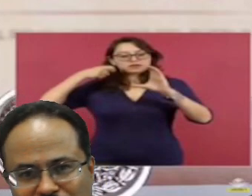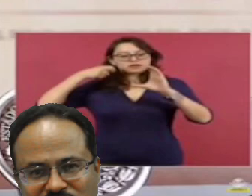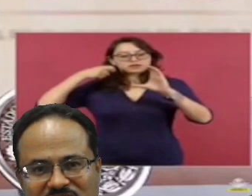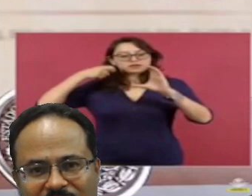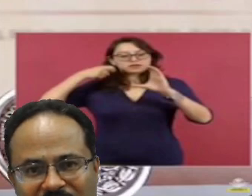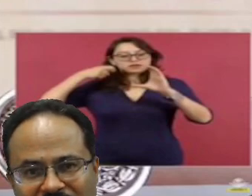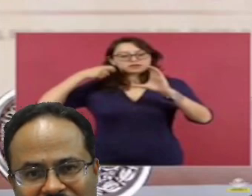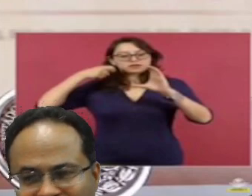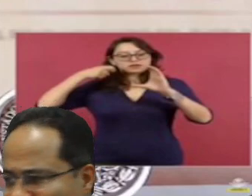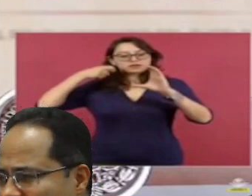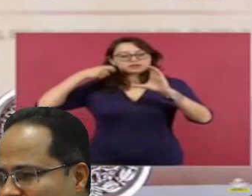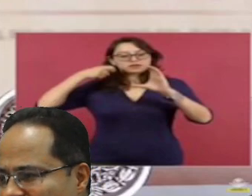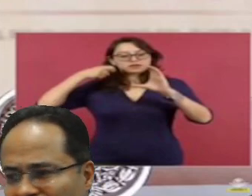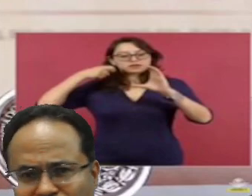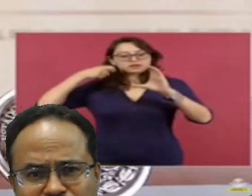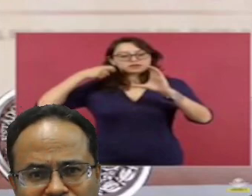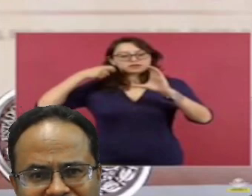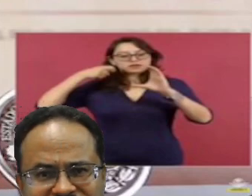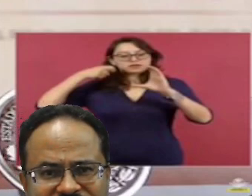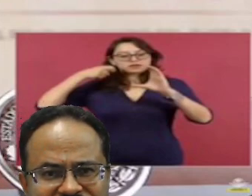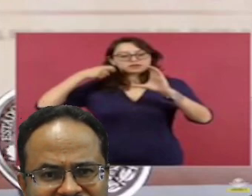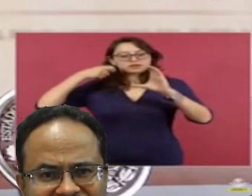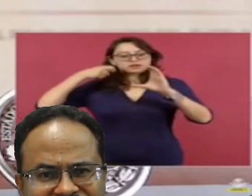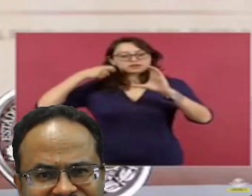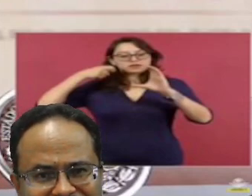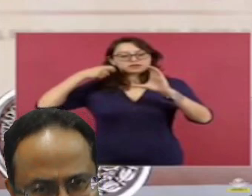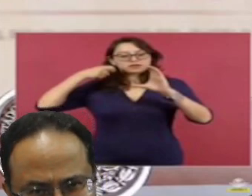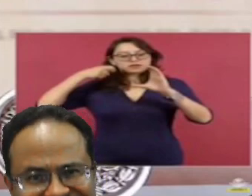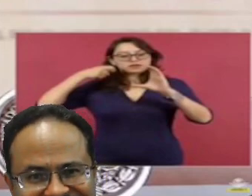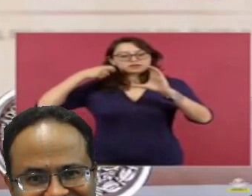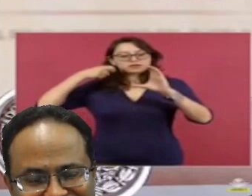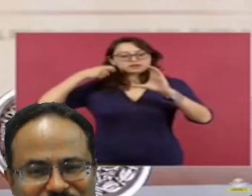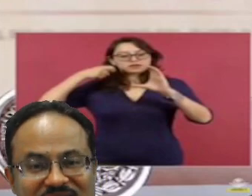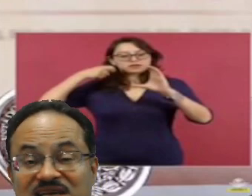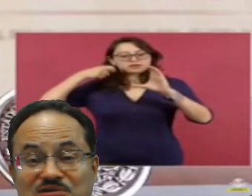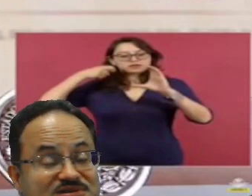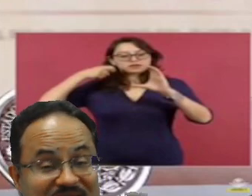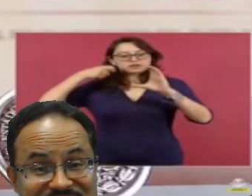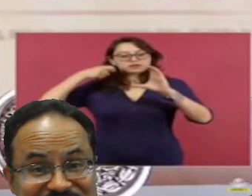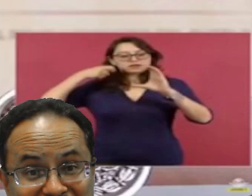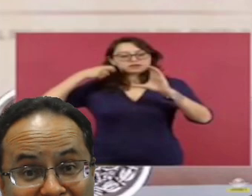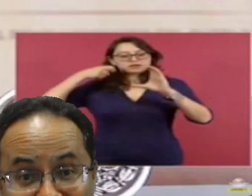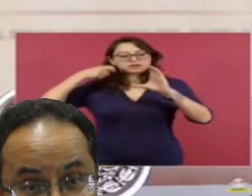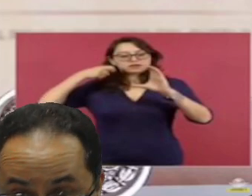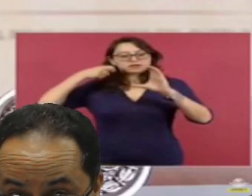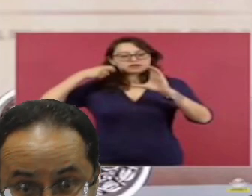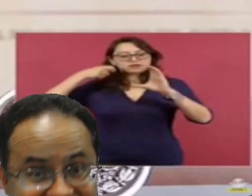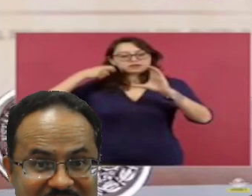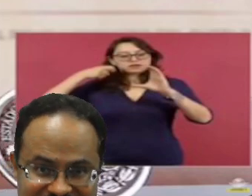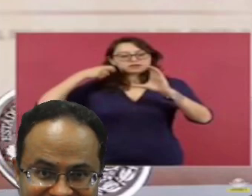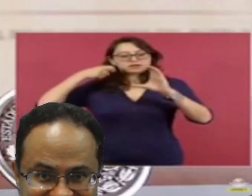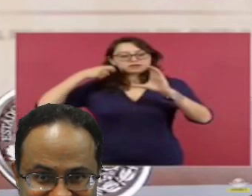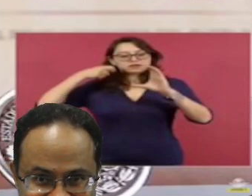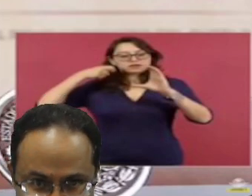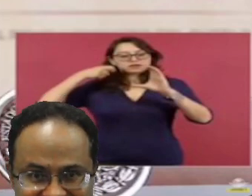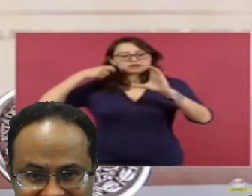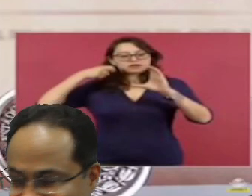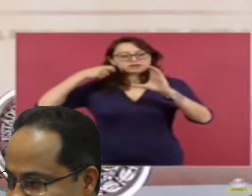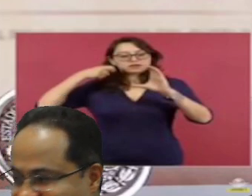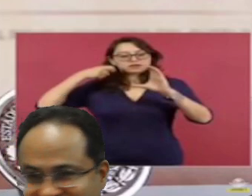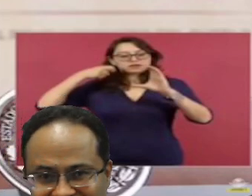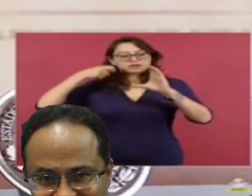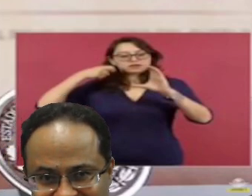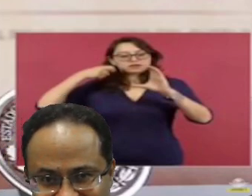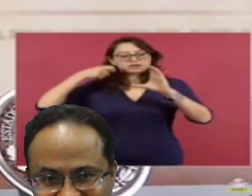pronto posible no que primero los pobres Ya ves como las circunstancias o lo que quieran